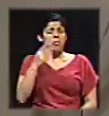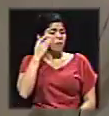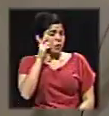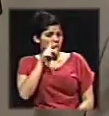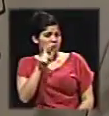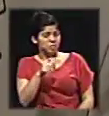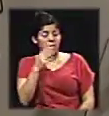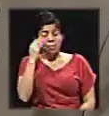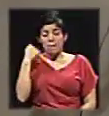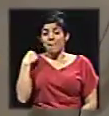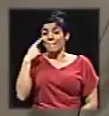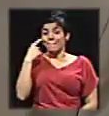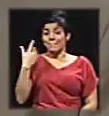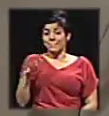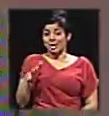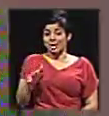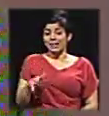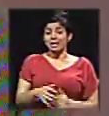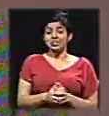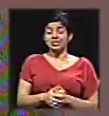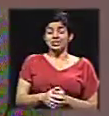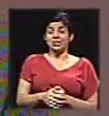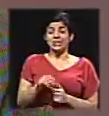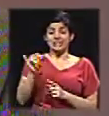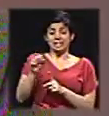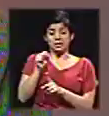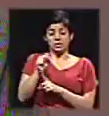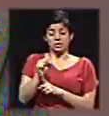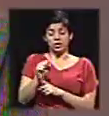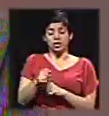razón? Porque me parece que es que el fenómeno